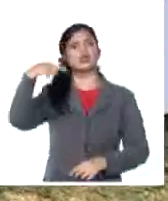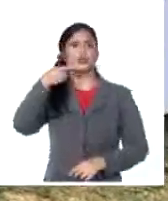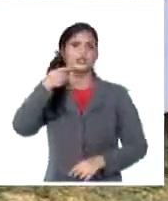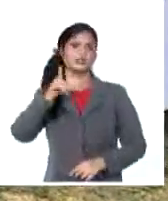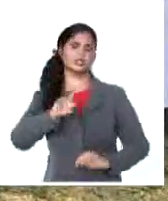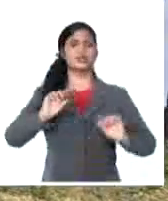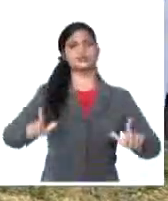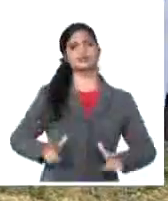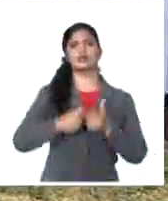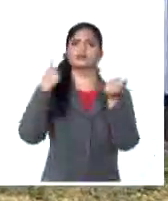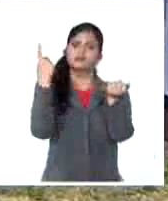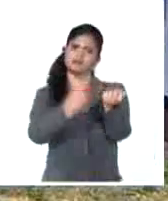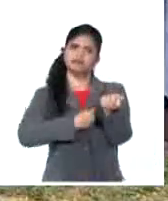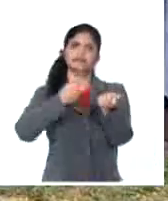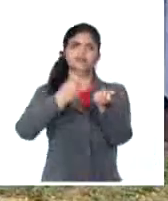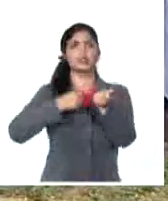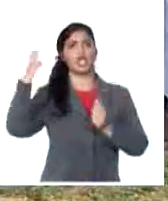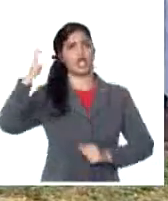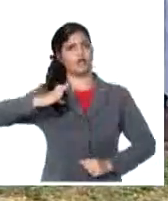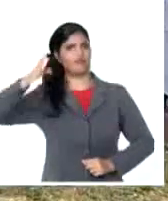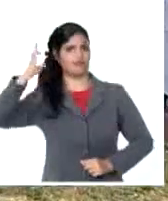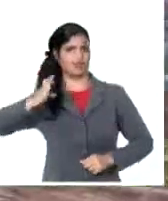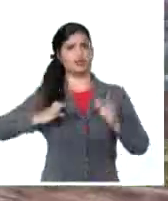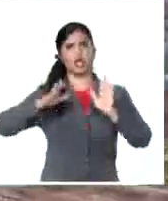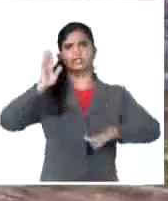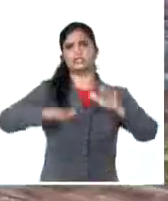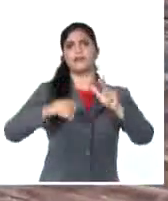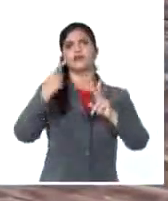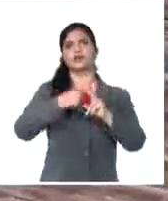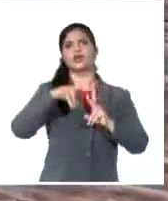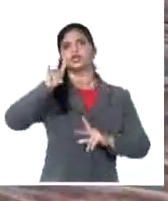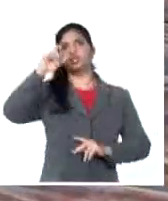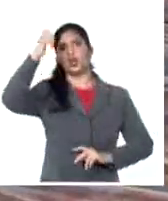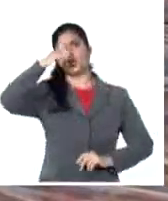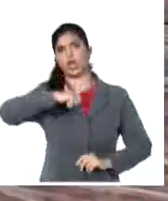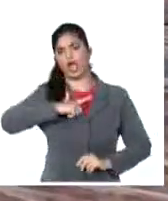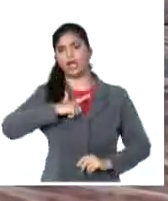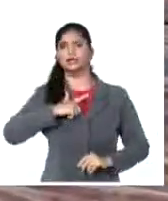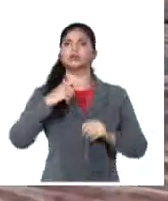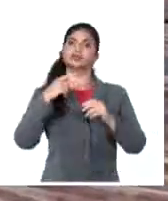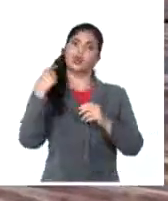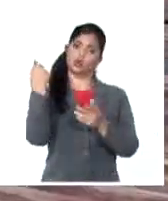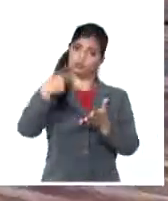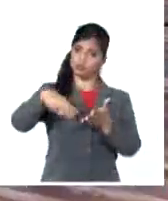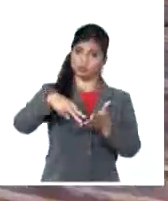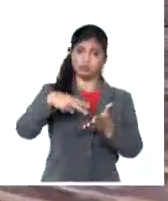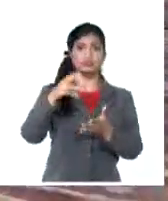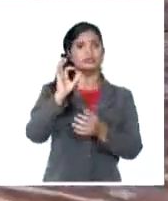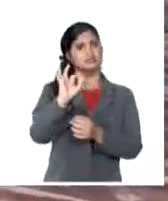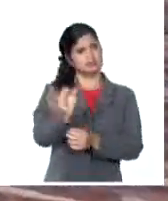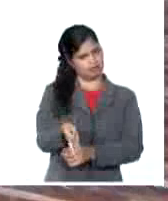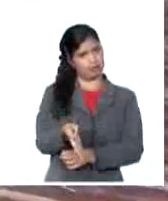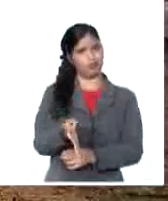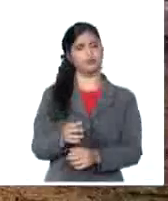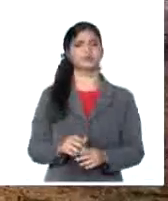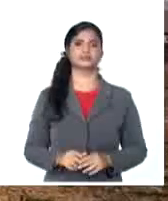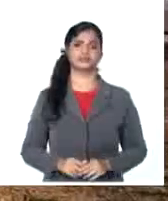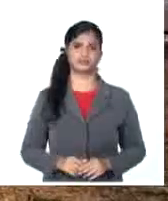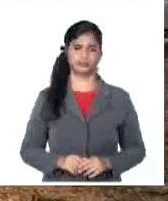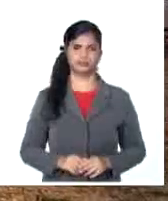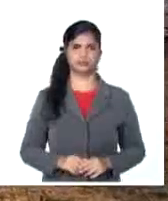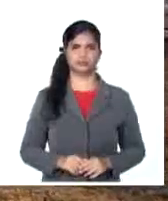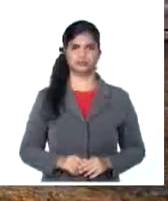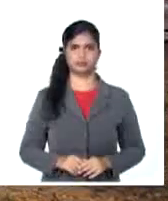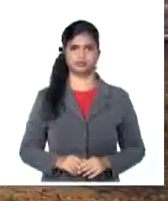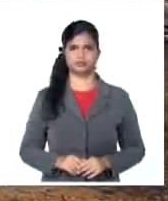las fiestas del tambor yuca, con sus toques y sus bailes, tal y como sucedió en esta edición de Timbalaye.